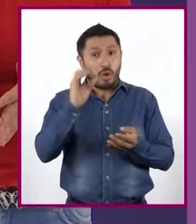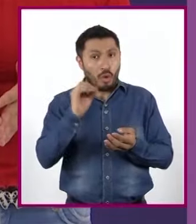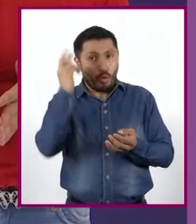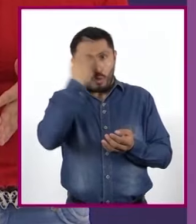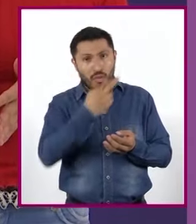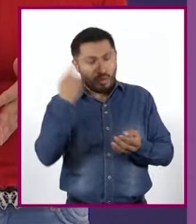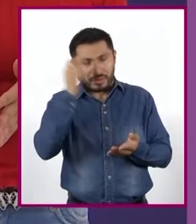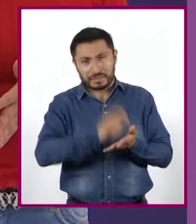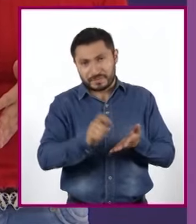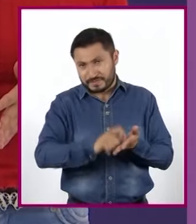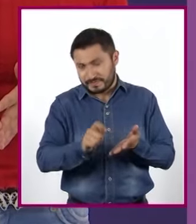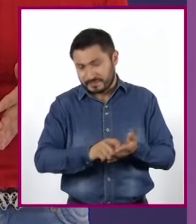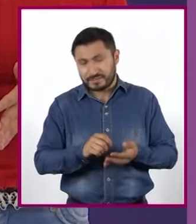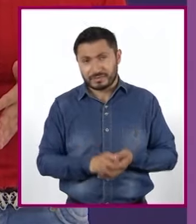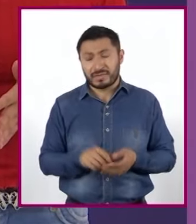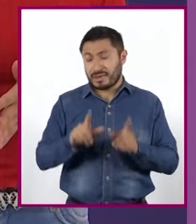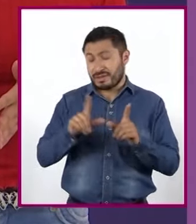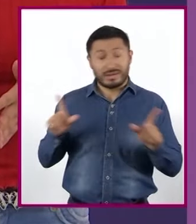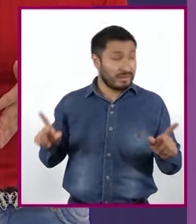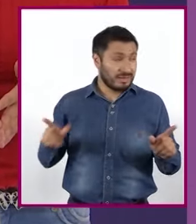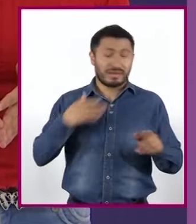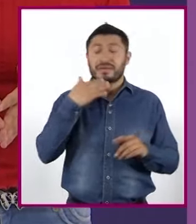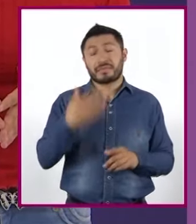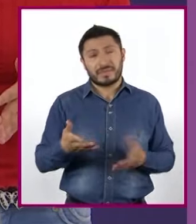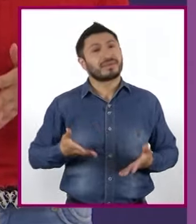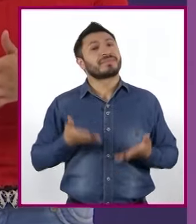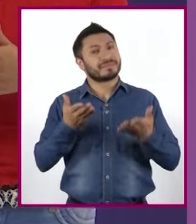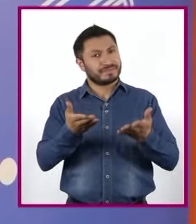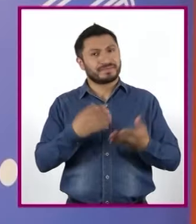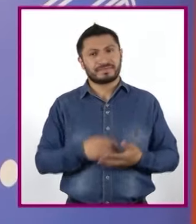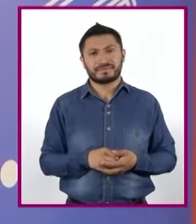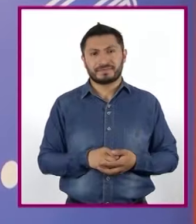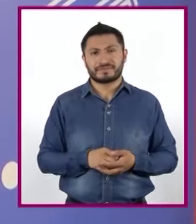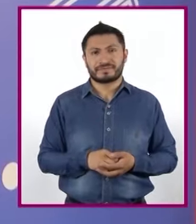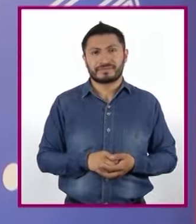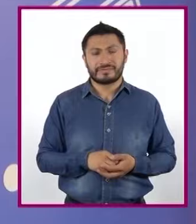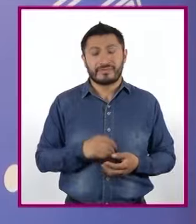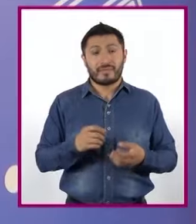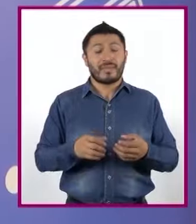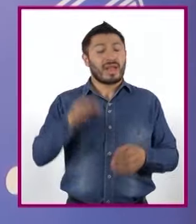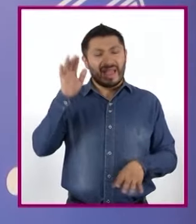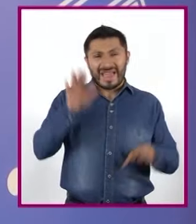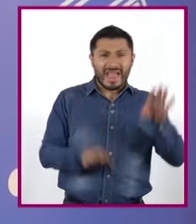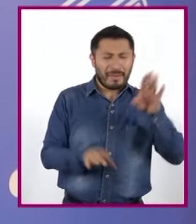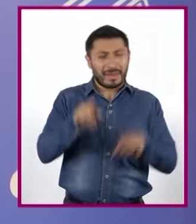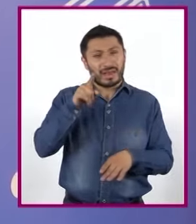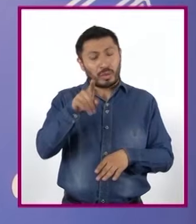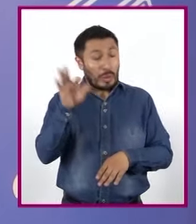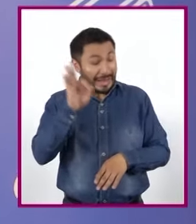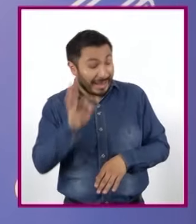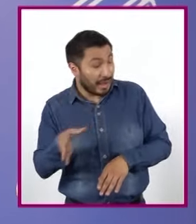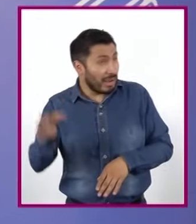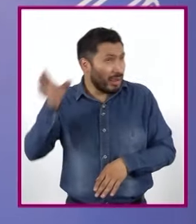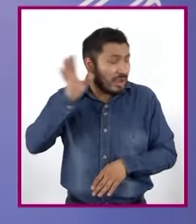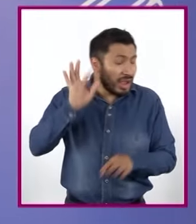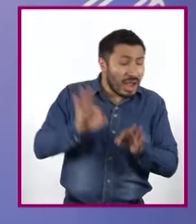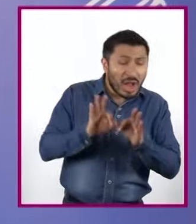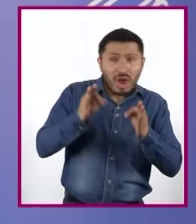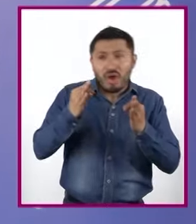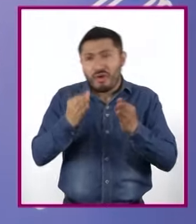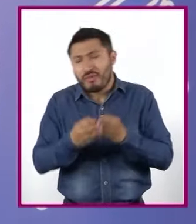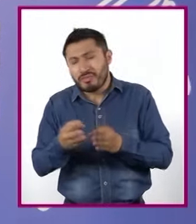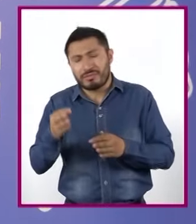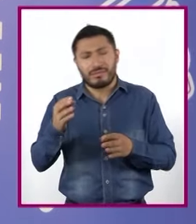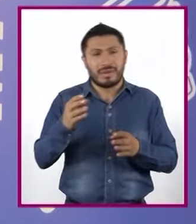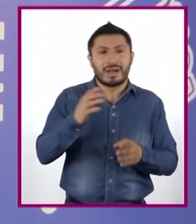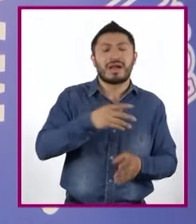¿Todo listo? Bien, pues vamos juntos. ¿Alguna vez han escuchado la forma de hablar de los